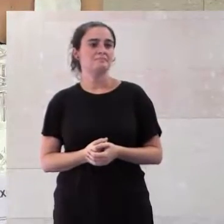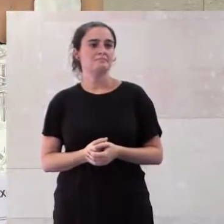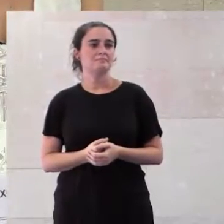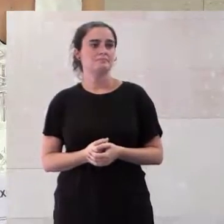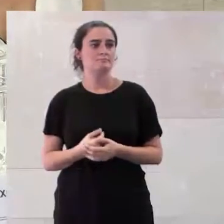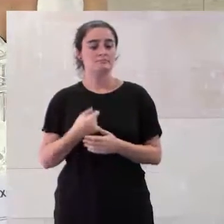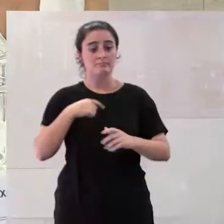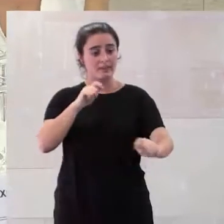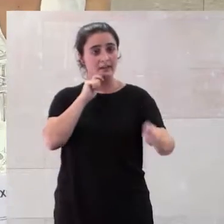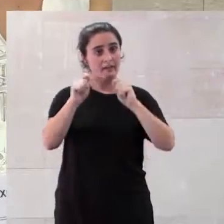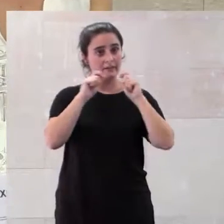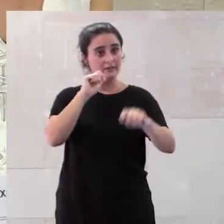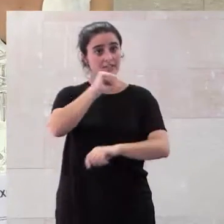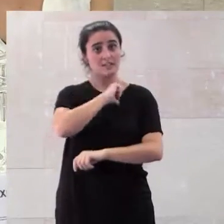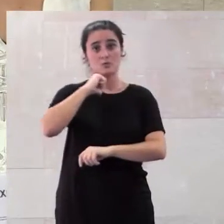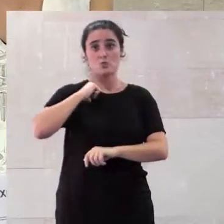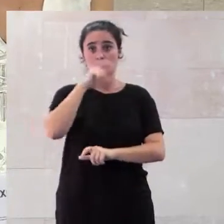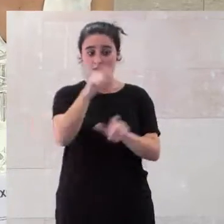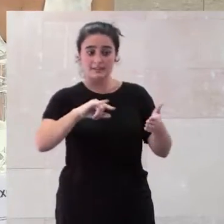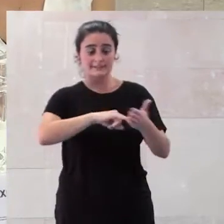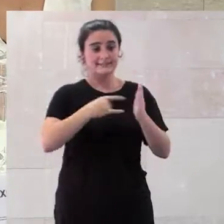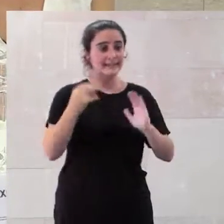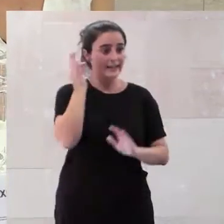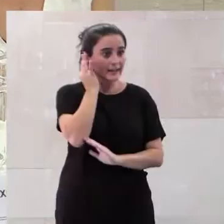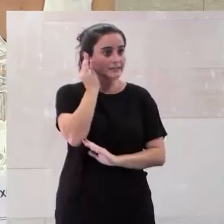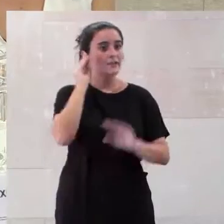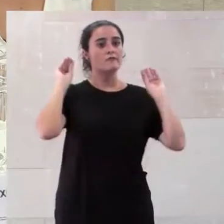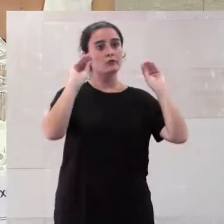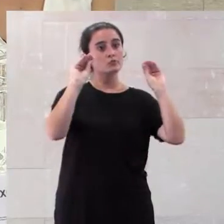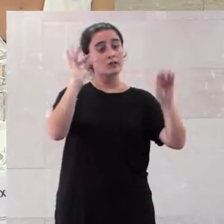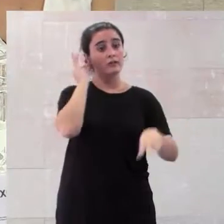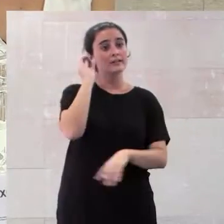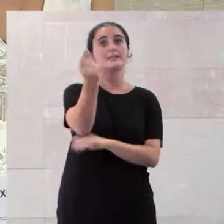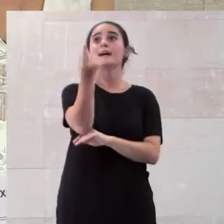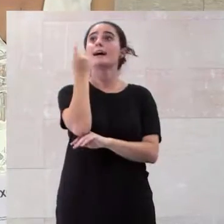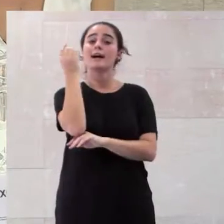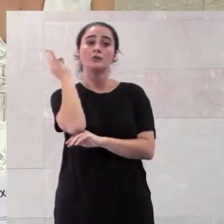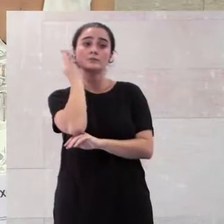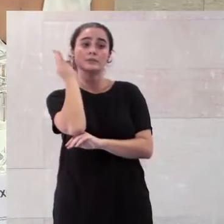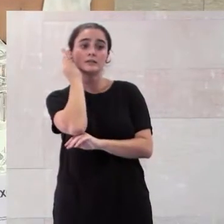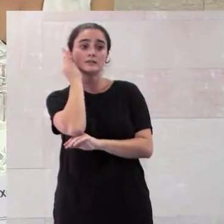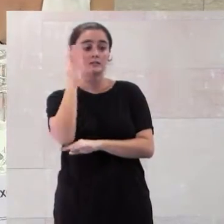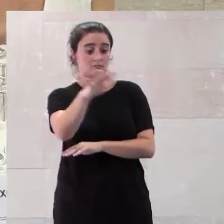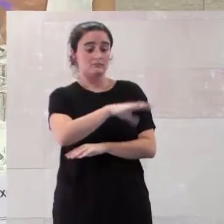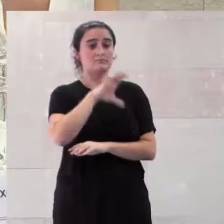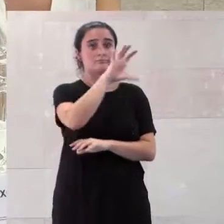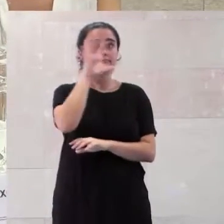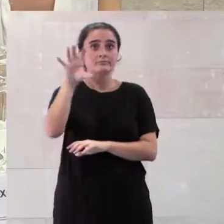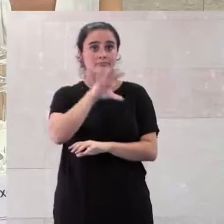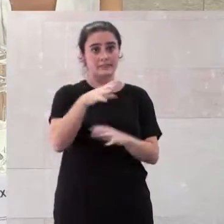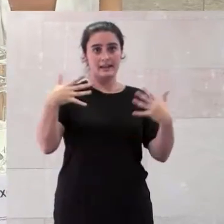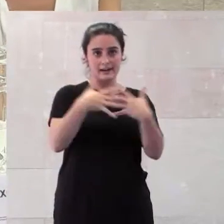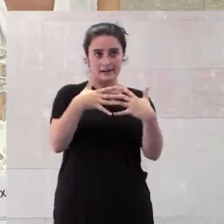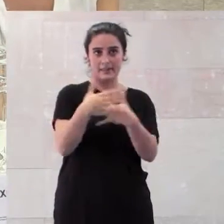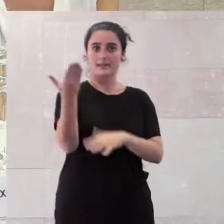Pues he hecho entrevistas individuales a técnicas, formadoras, alumnas de los municipios de las redes, que luego os contaré